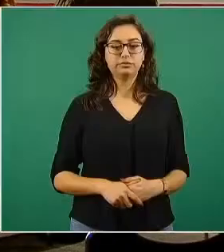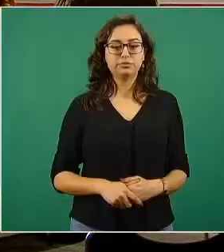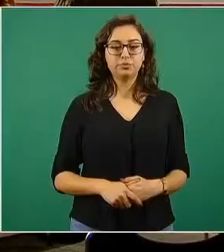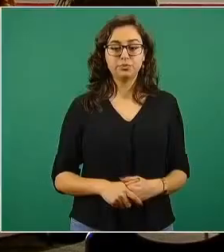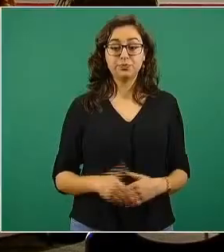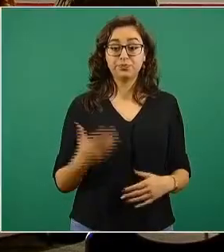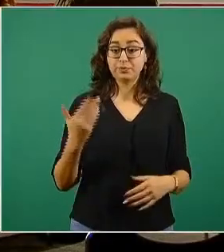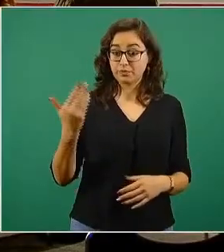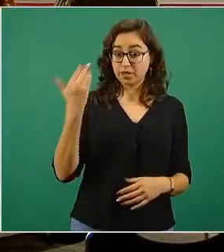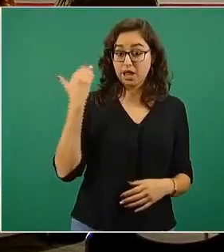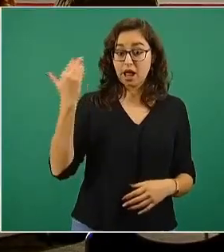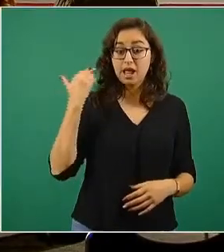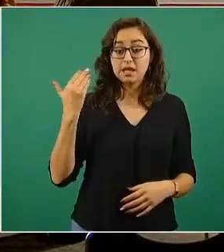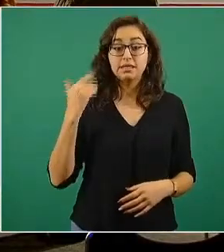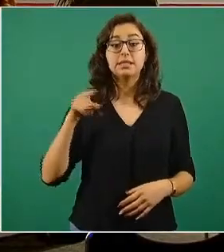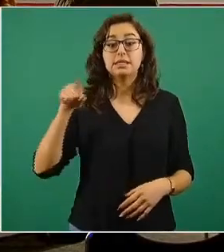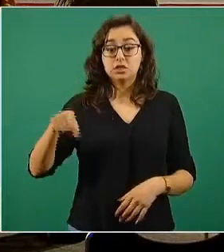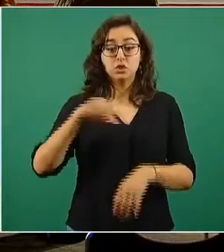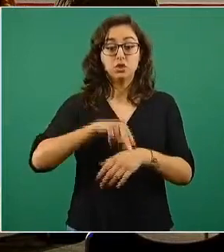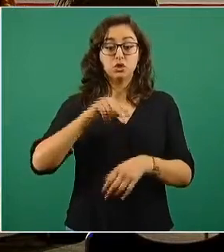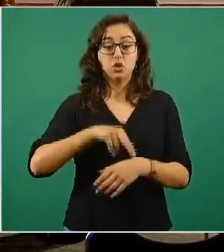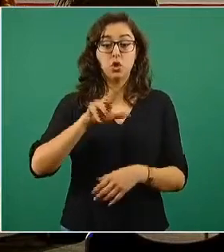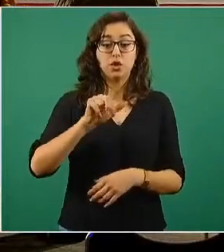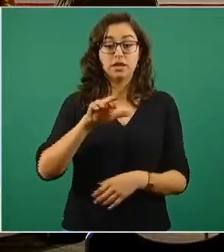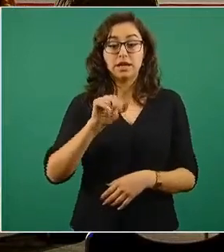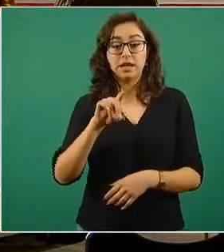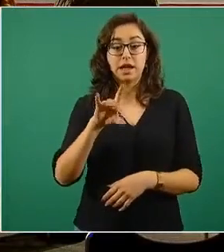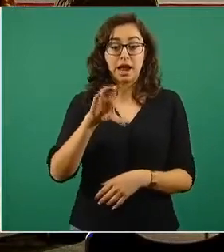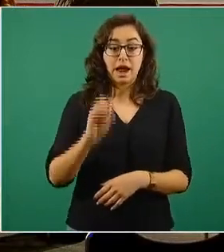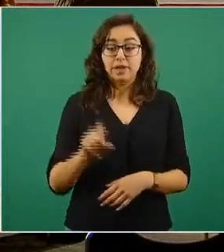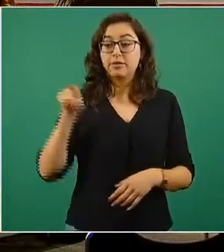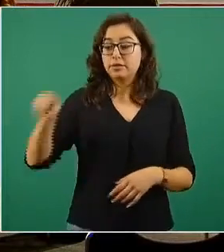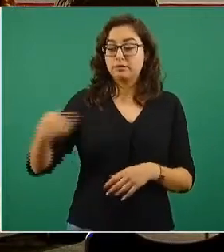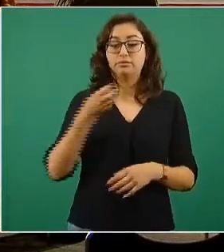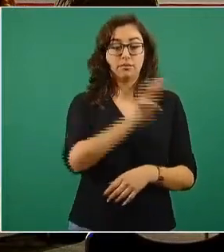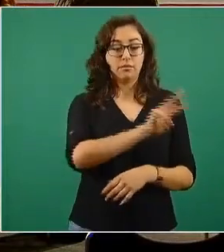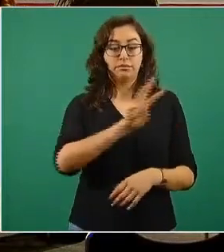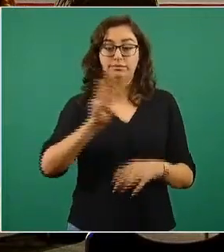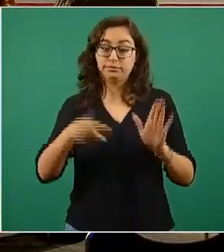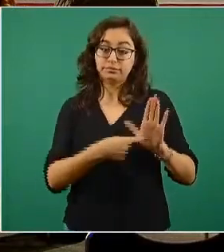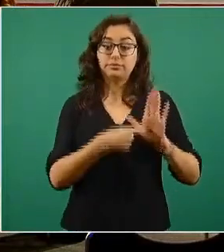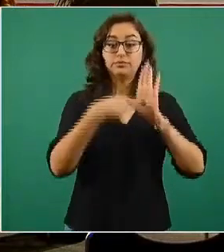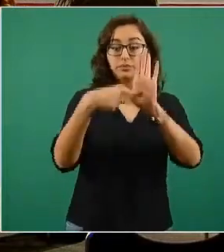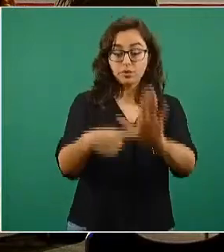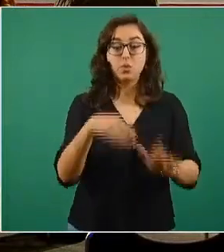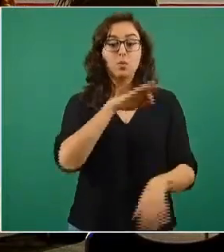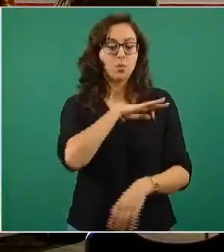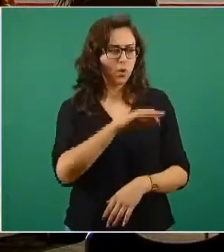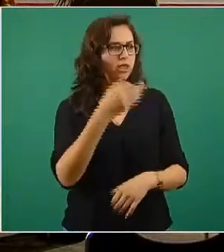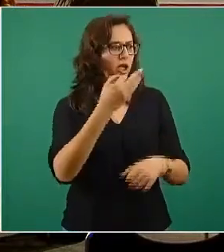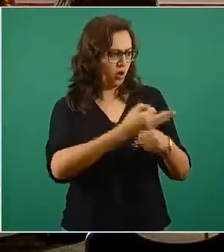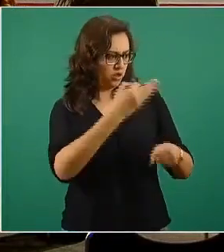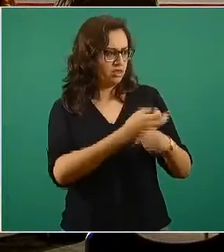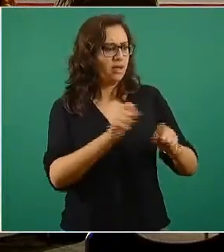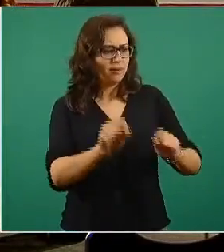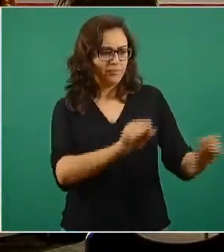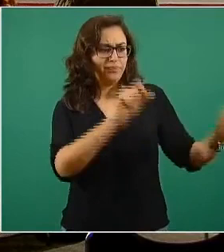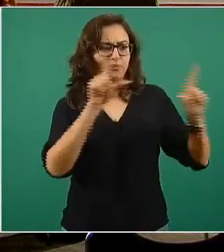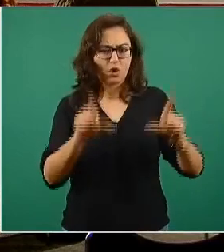semanas una de las páginas, de las pestañas de la plataforma, a ver si la pudiéramos poner y tú la ilustras, estimado Ricardo,